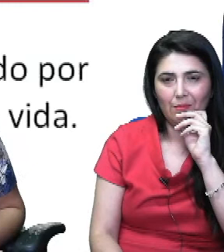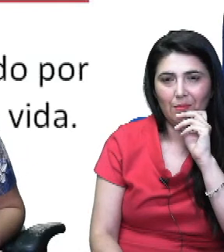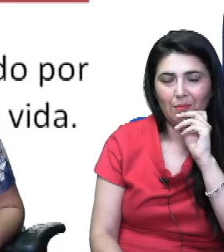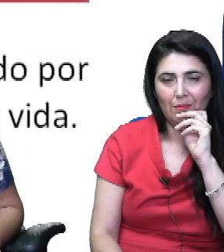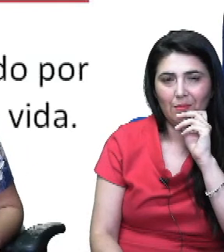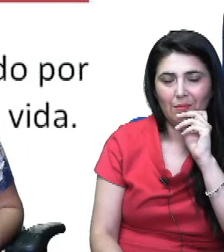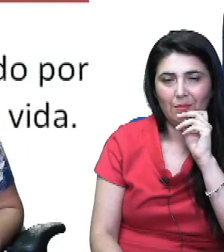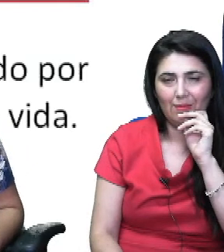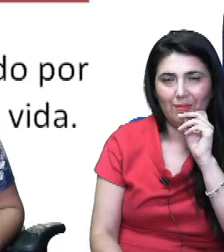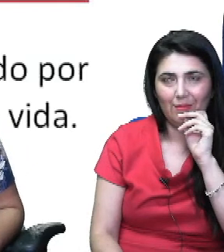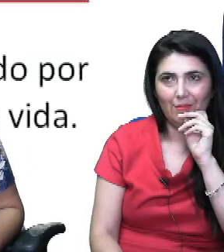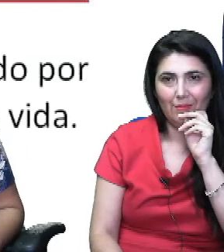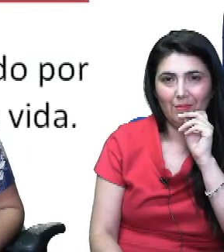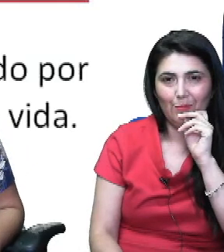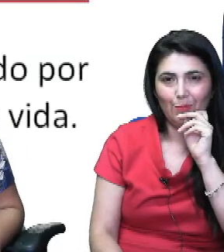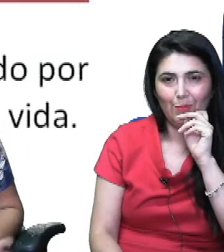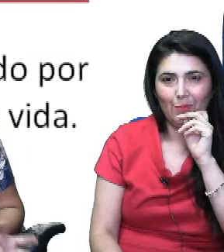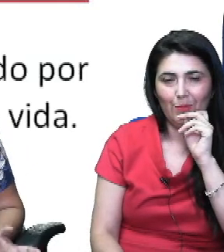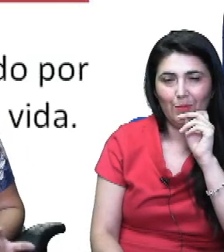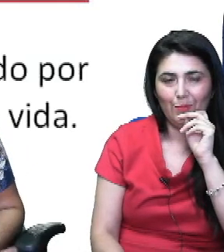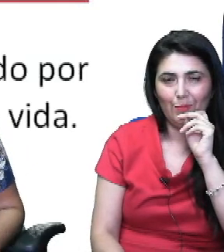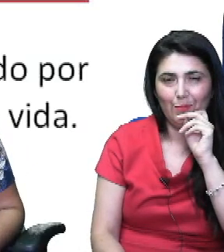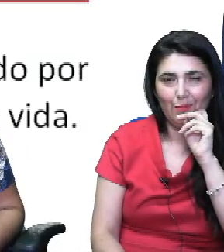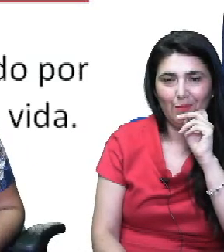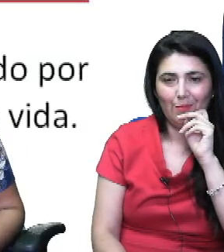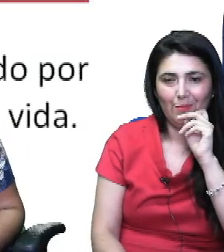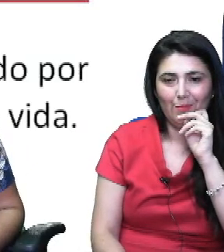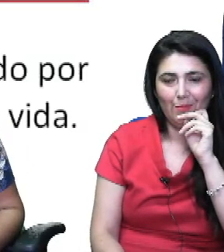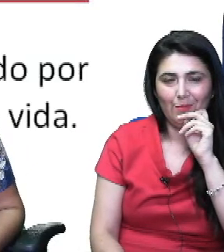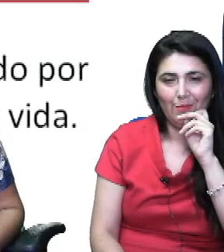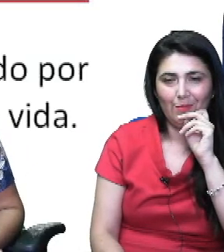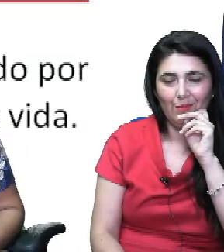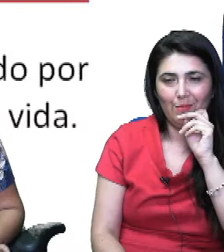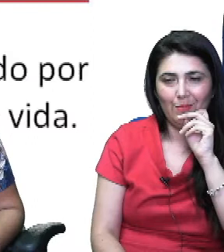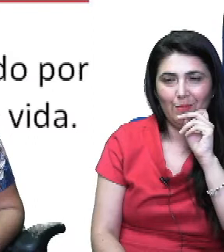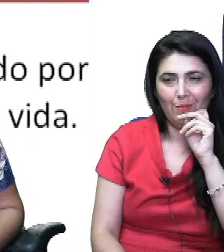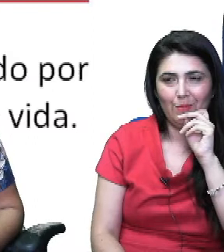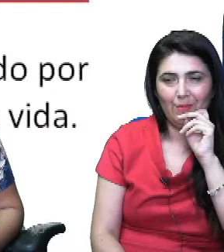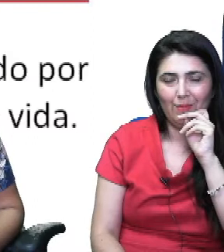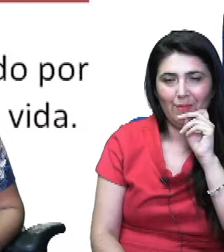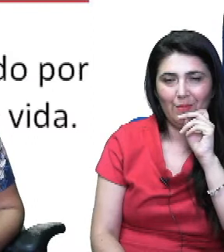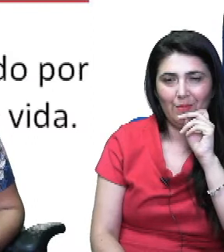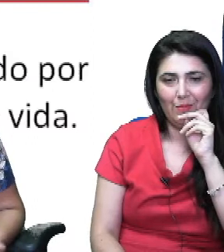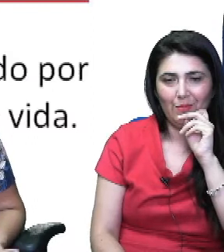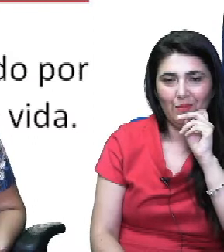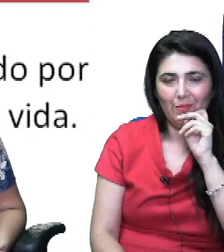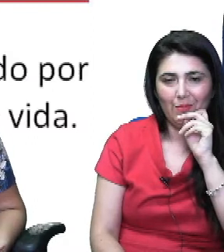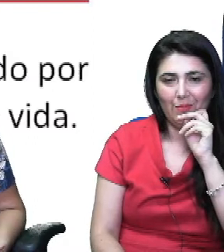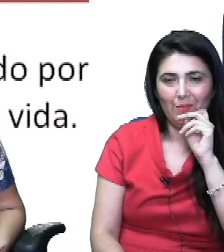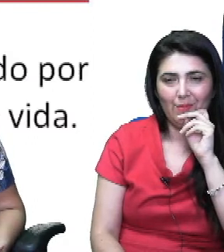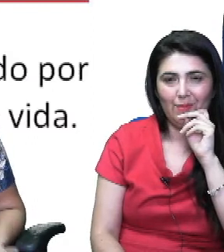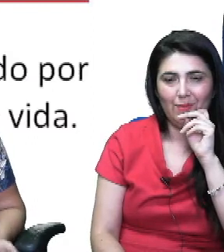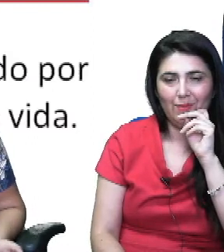se ha descrito un fenómeno que se caracteriza por cambios positivos